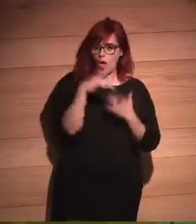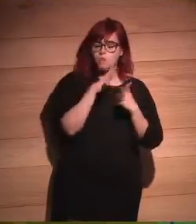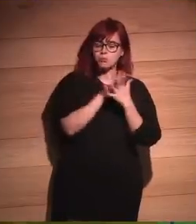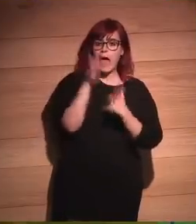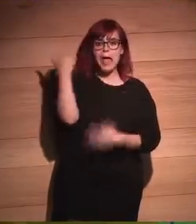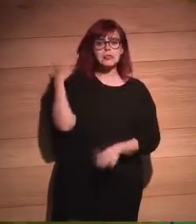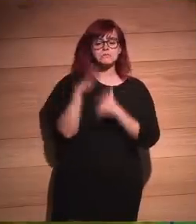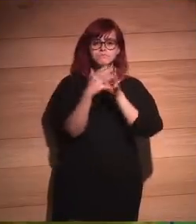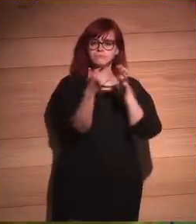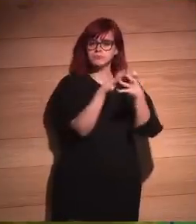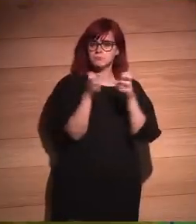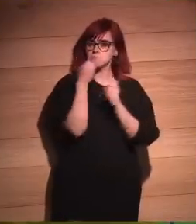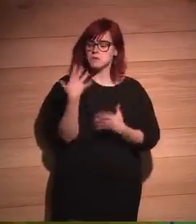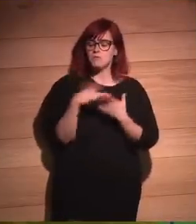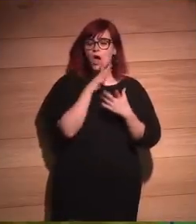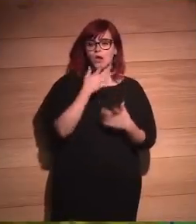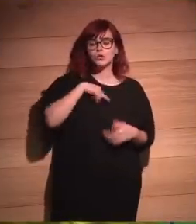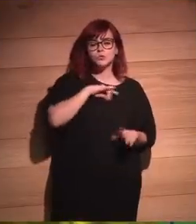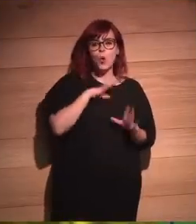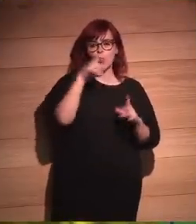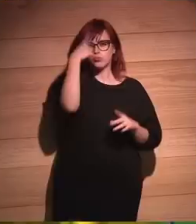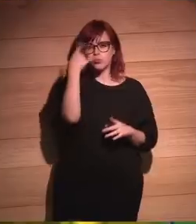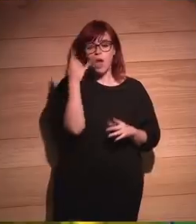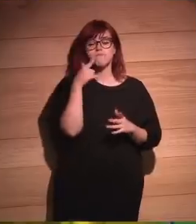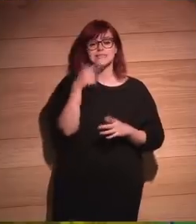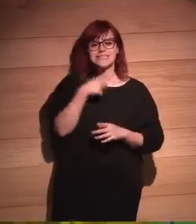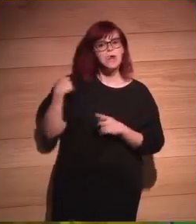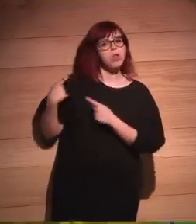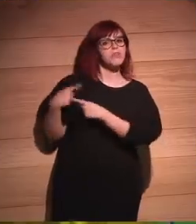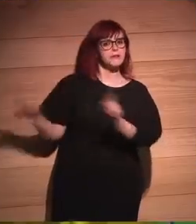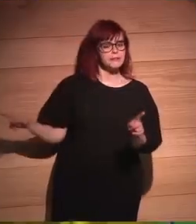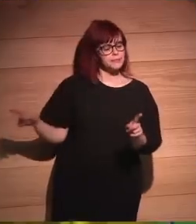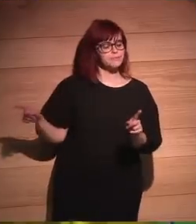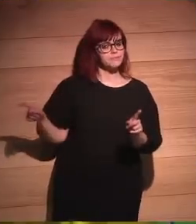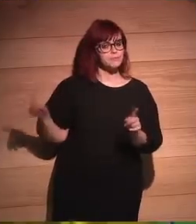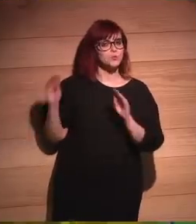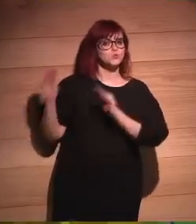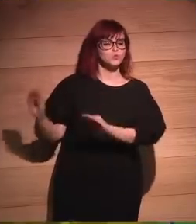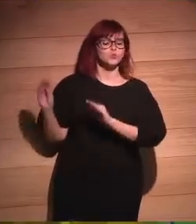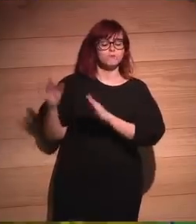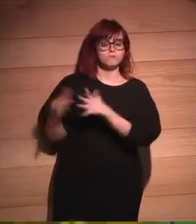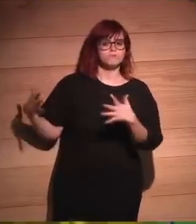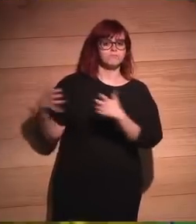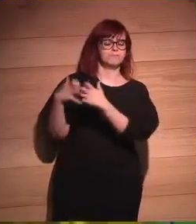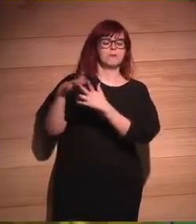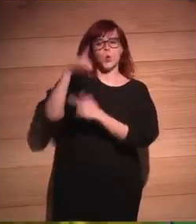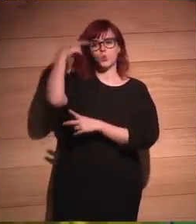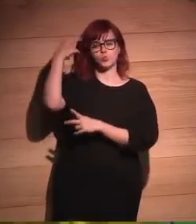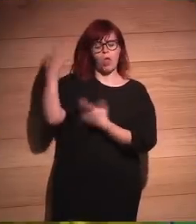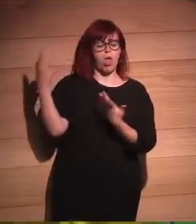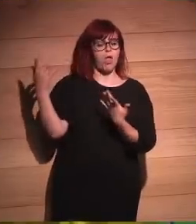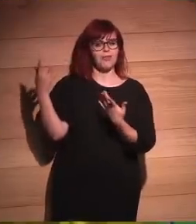entendíamos. Pertenecíamos a la misma cultura. Con China no ocurre lo mismo. Yo creo que hay un choque